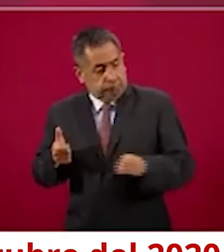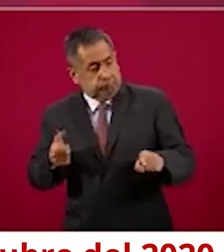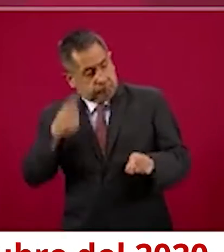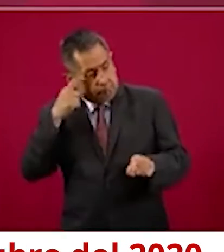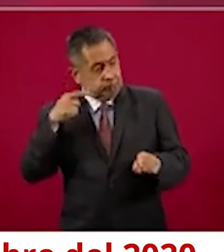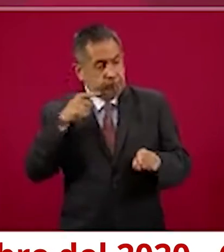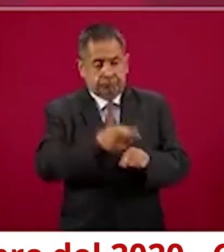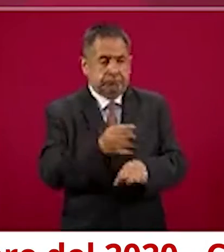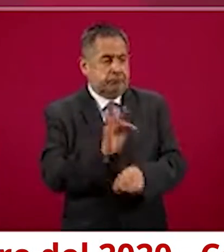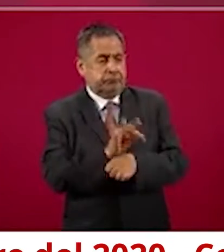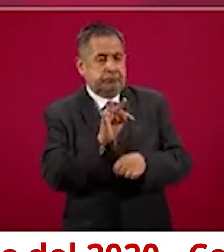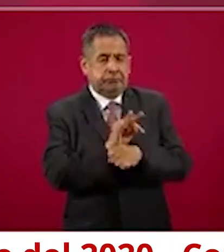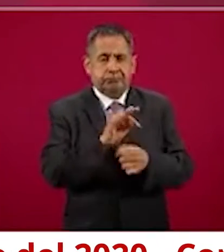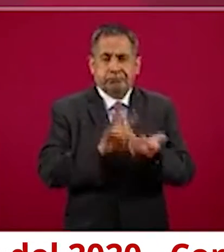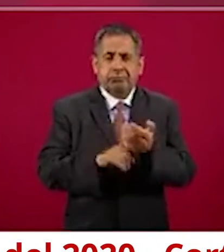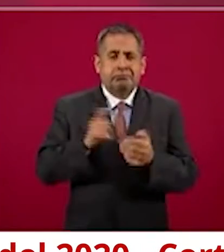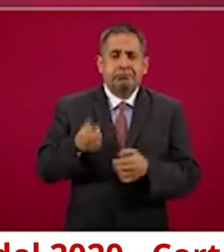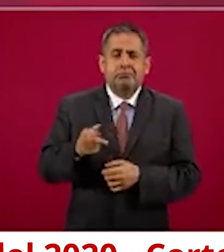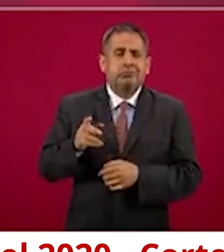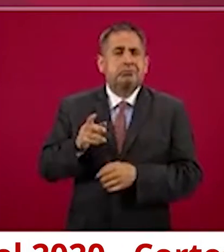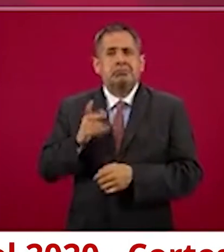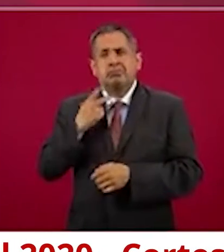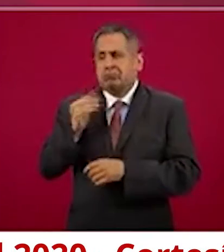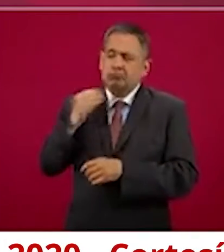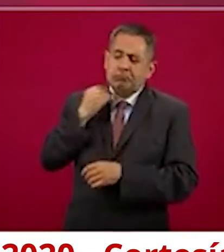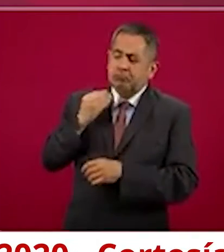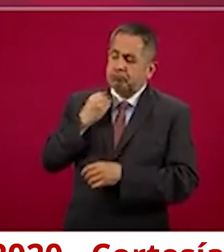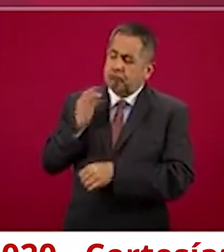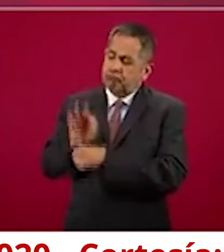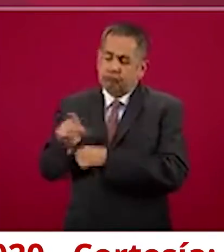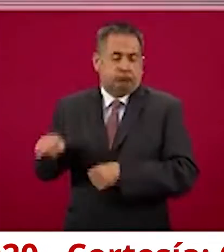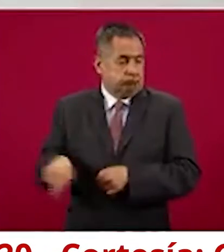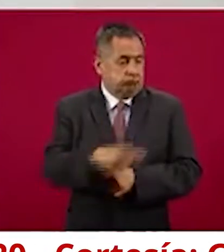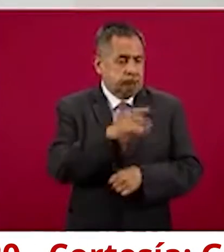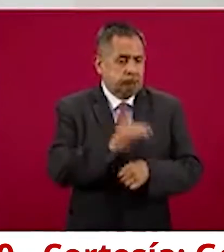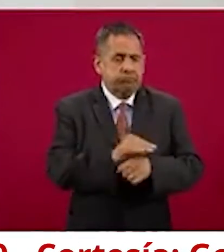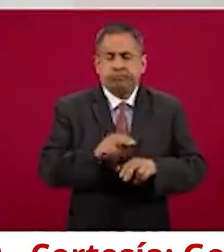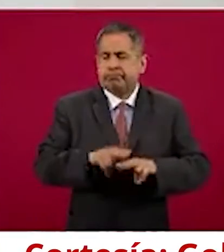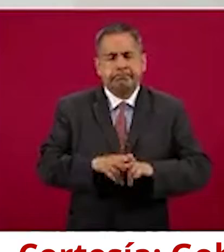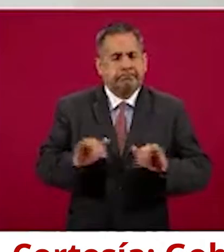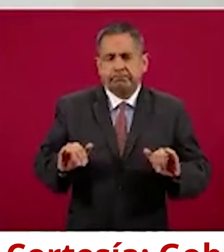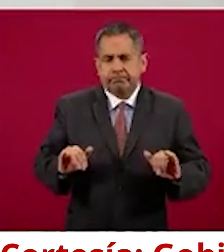para defender a ningún